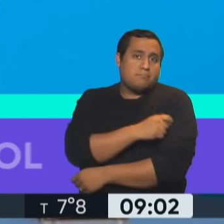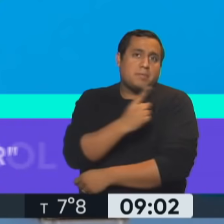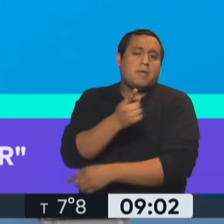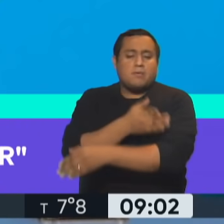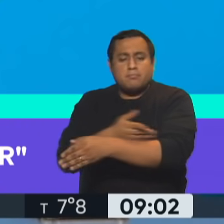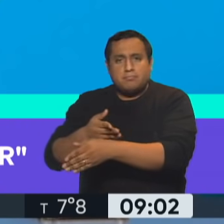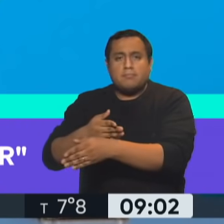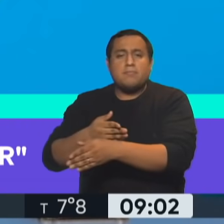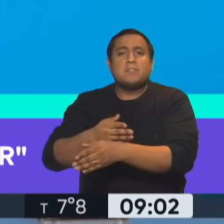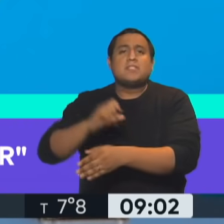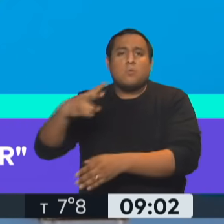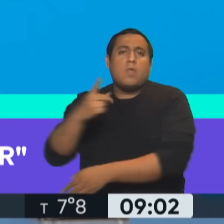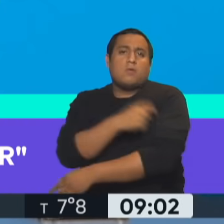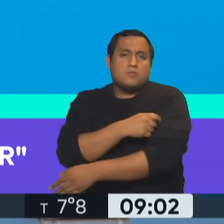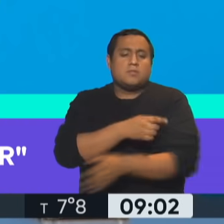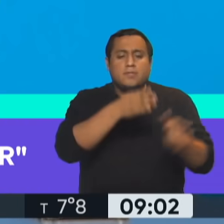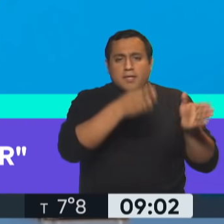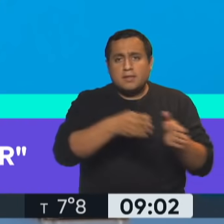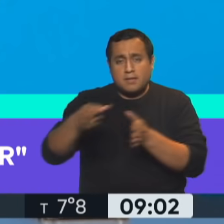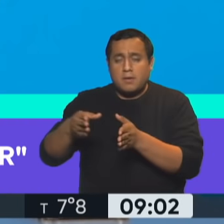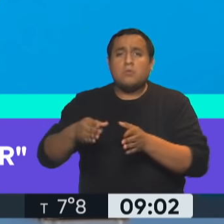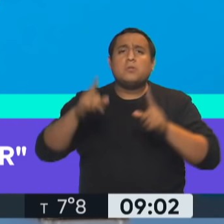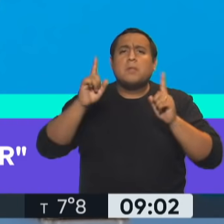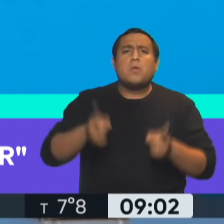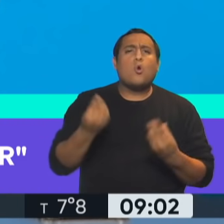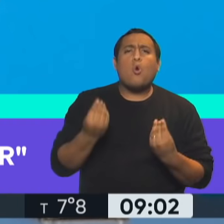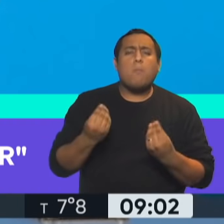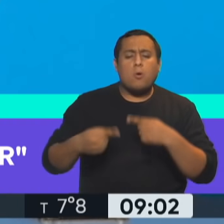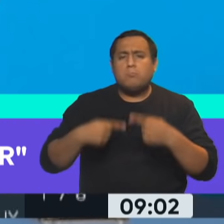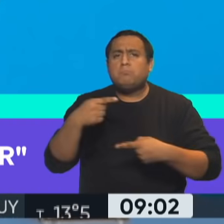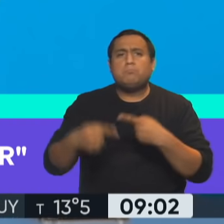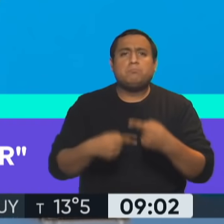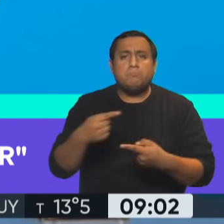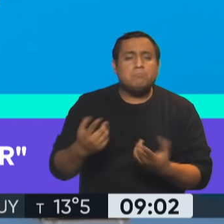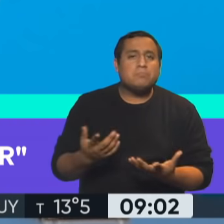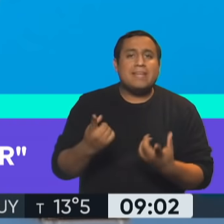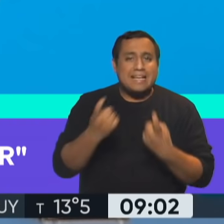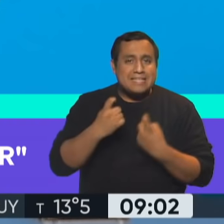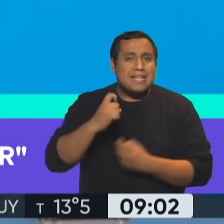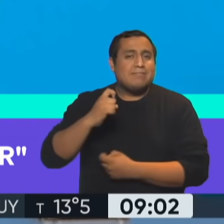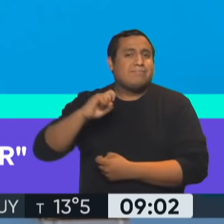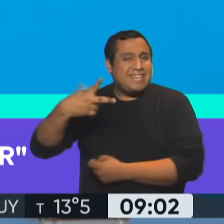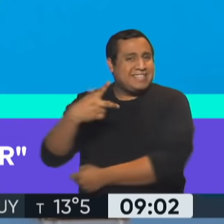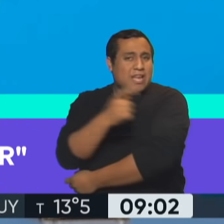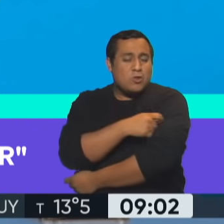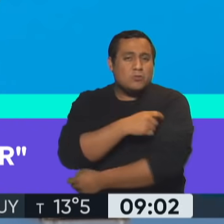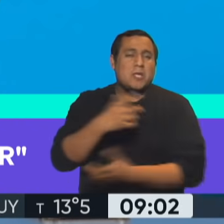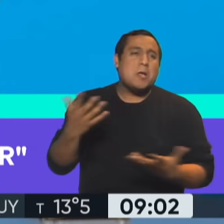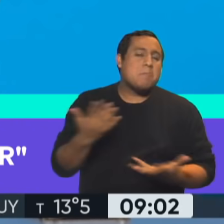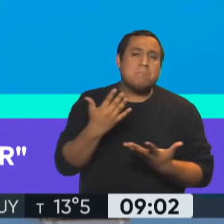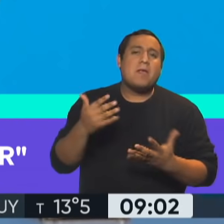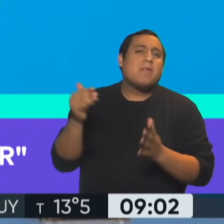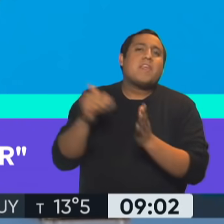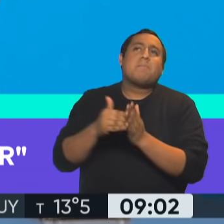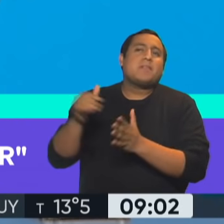El análisis de cómo seguir en relación a la necesidad o no de refuerzo difiere muchísimo de cada país